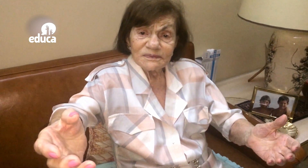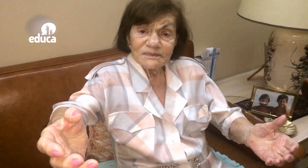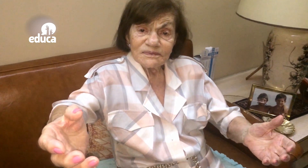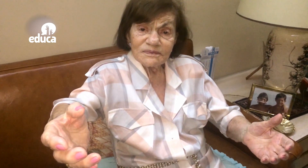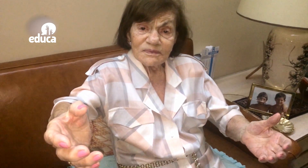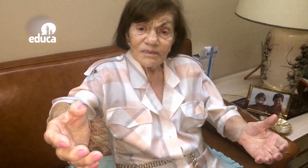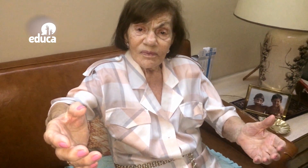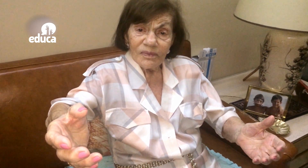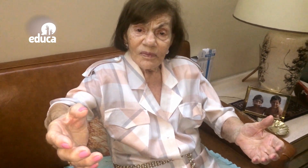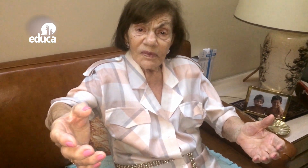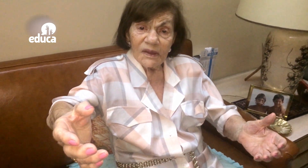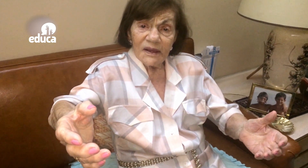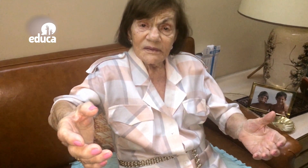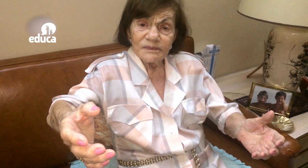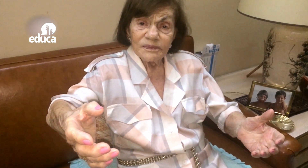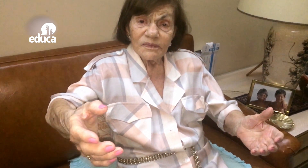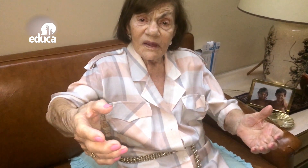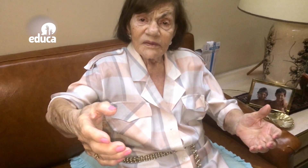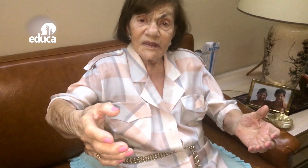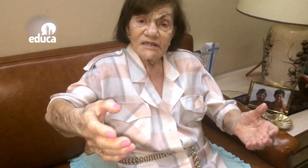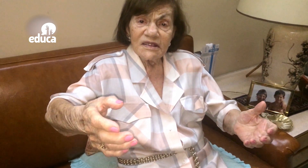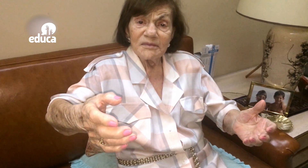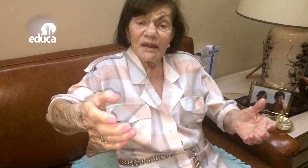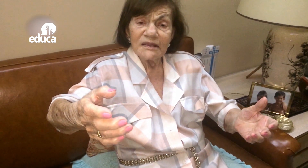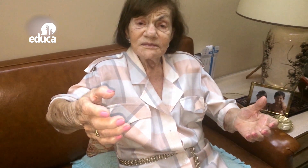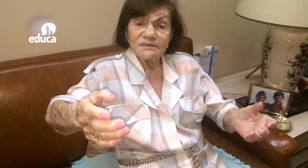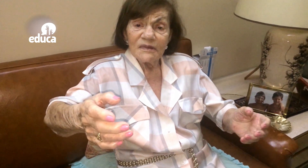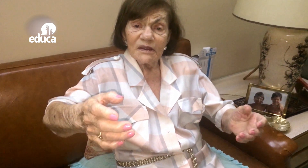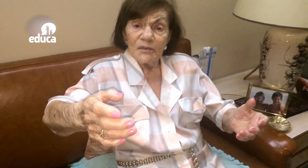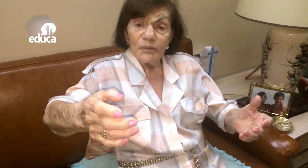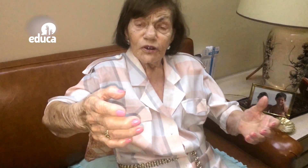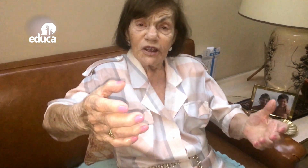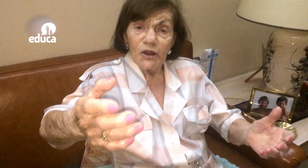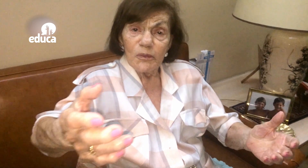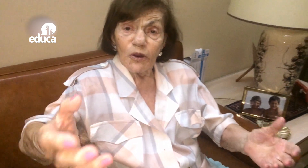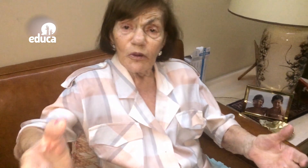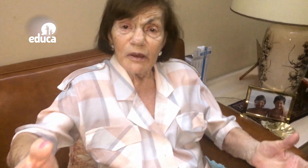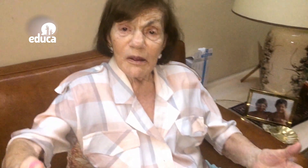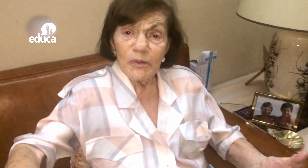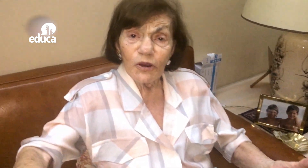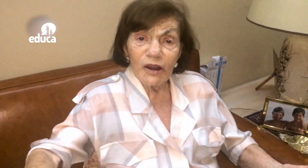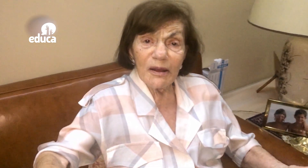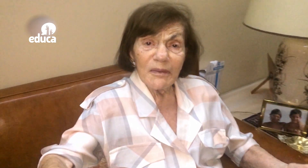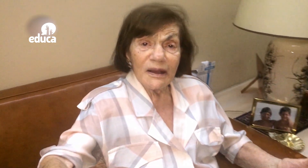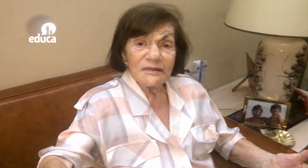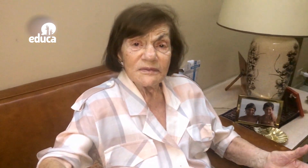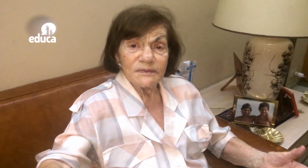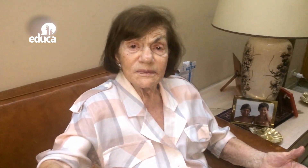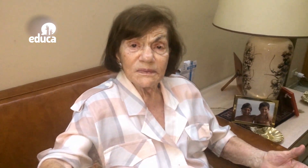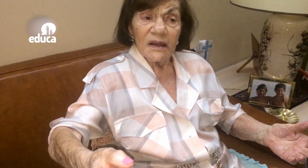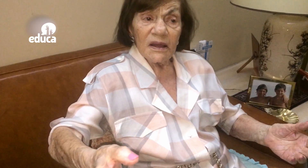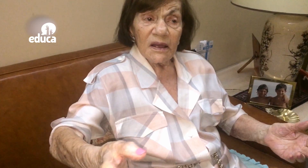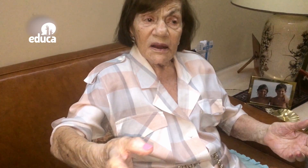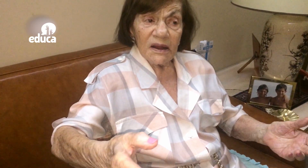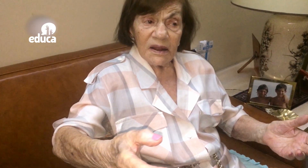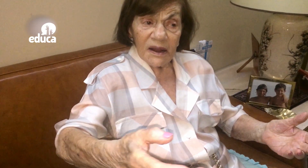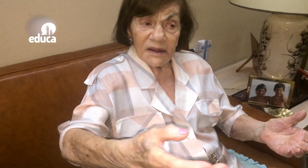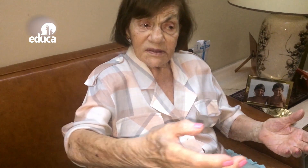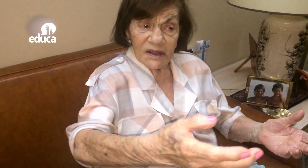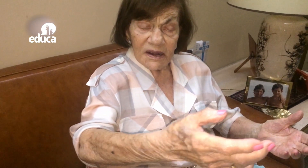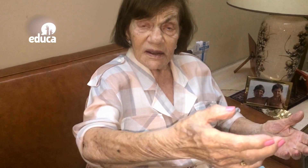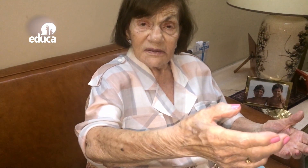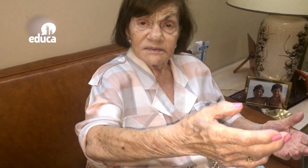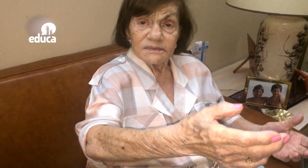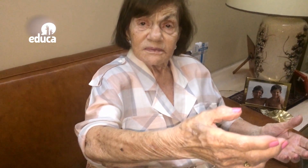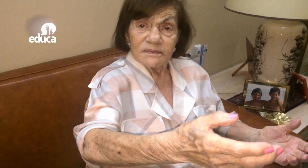¿Ustedes? Bien. Estoy yo solo. Decime. ¿Qué? ¿Por qué no puedo ver el programa? El